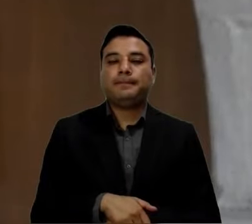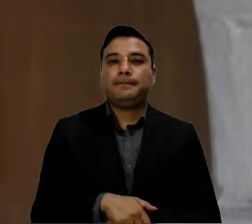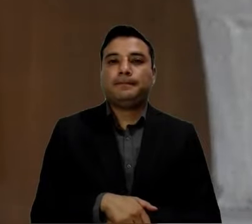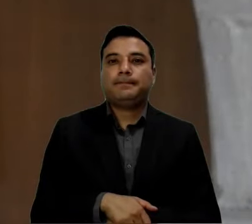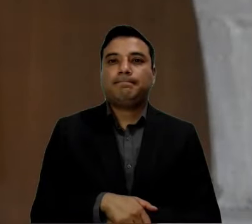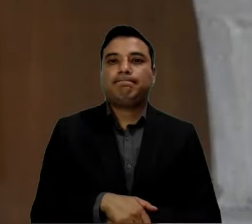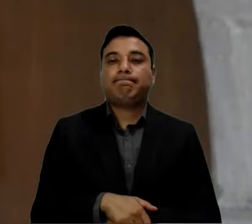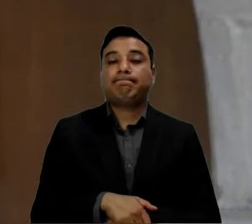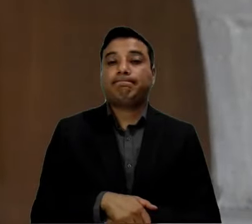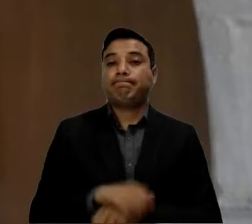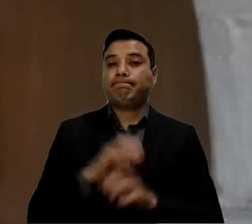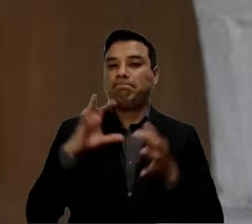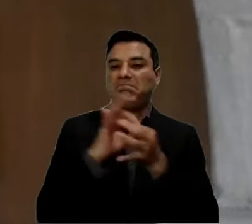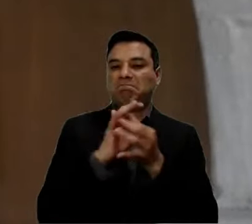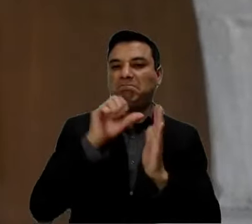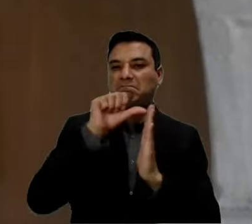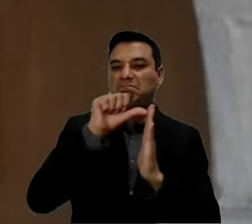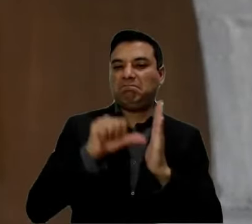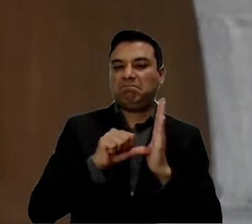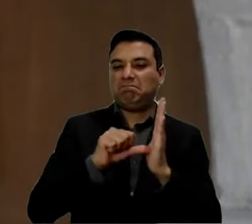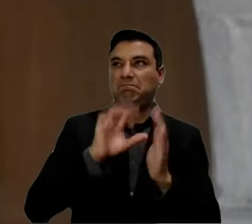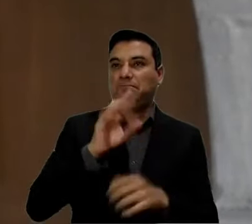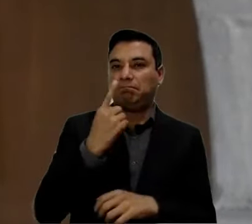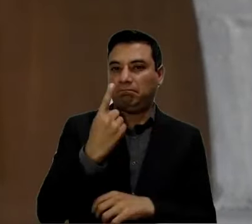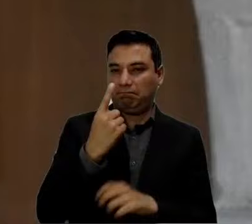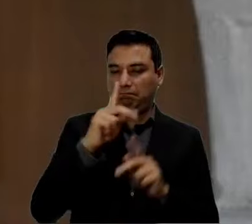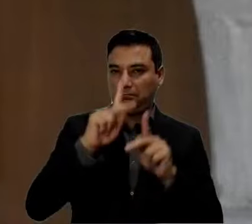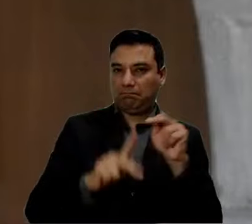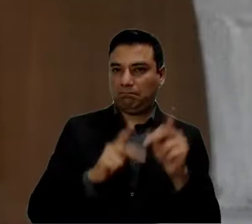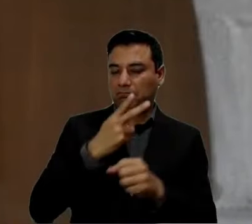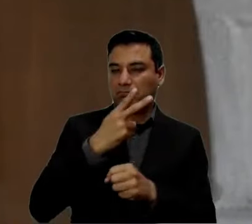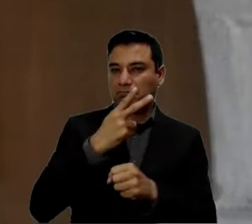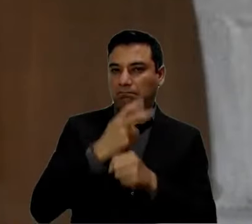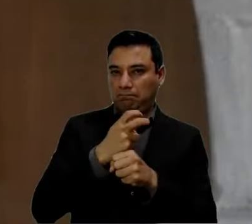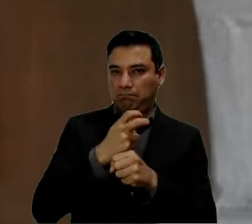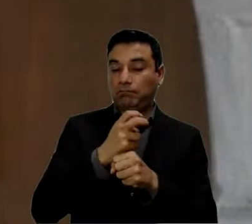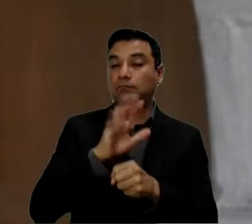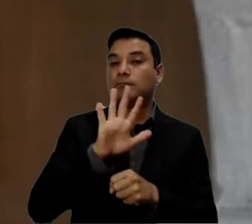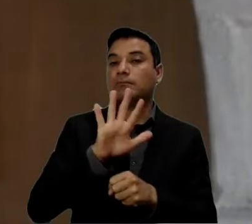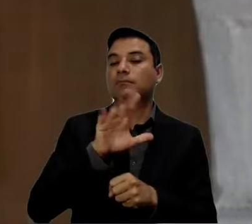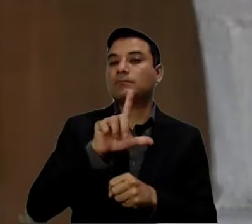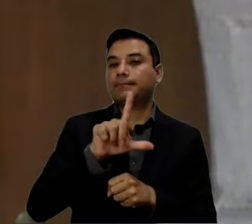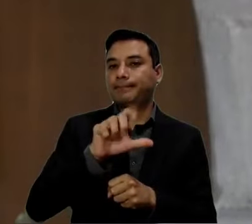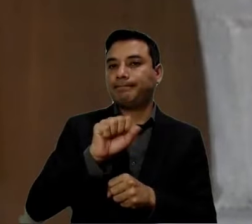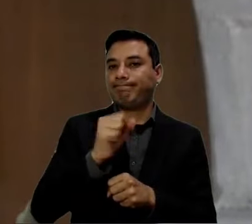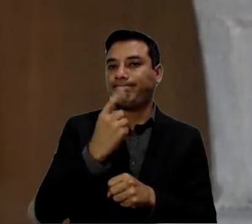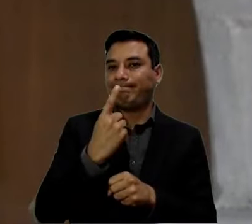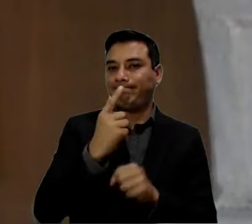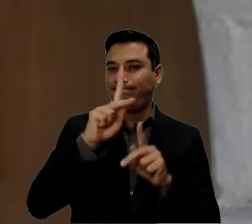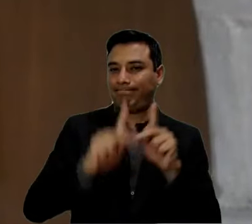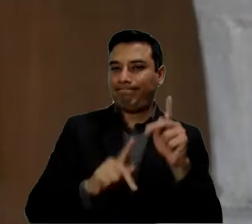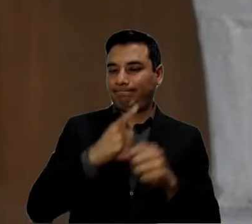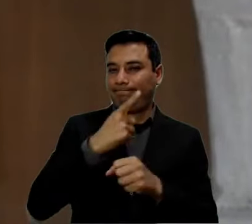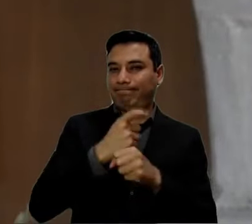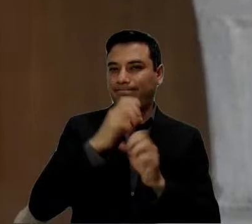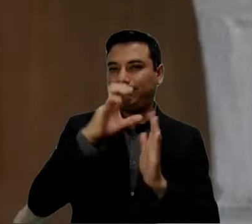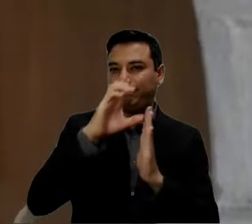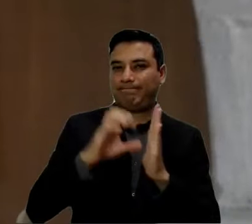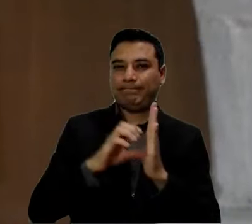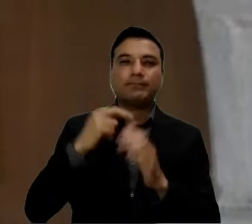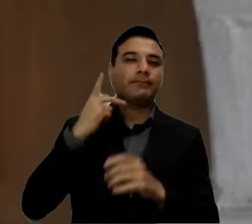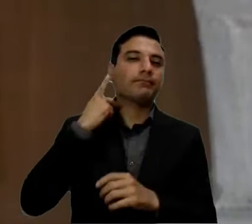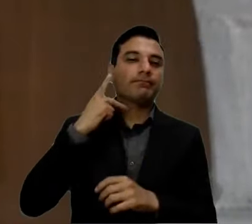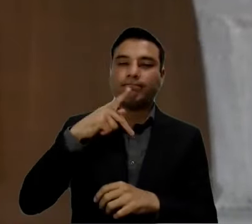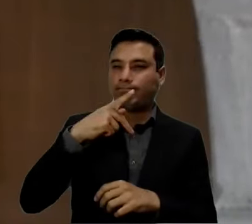Con fundamento en los artículos 51, fracción segunda, 57 y 61, fracción primera de la Constitución Política del Estado